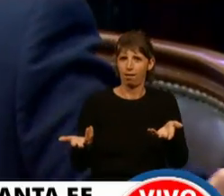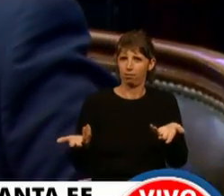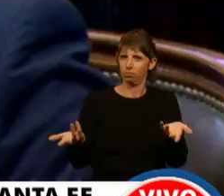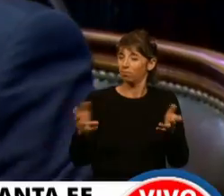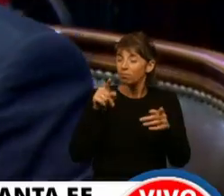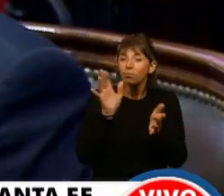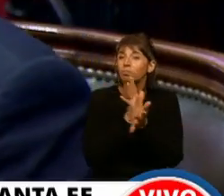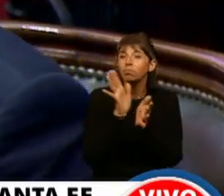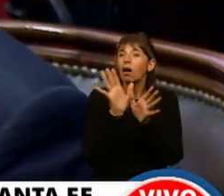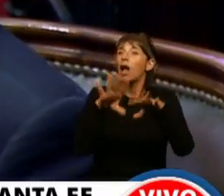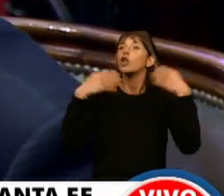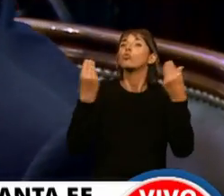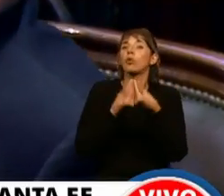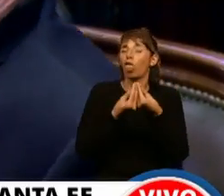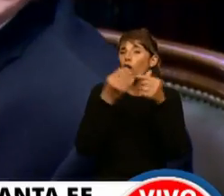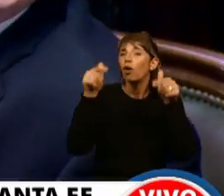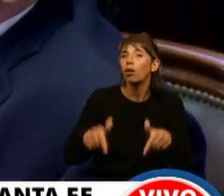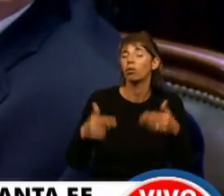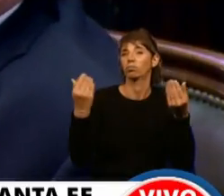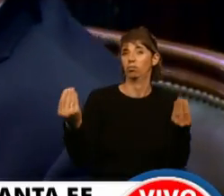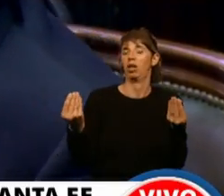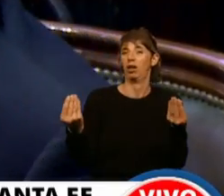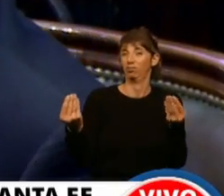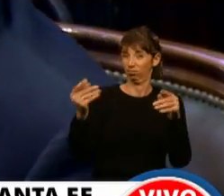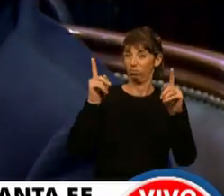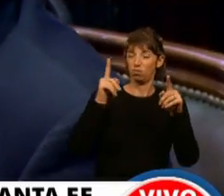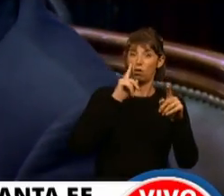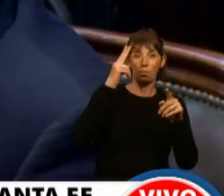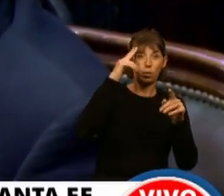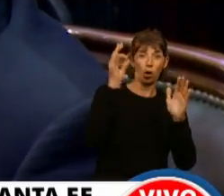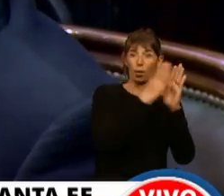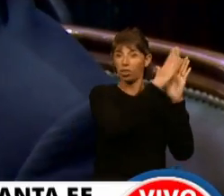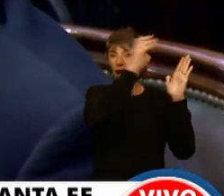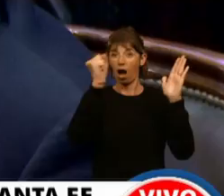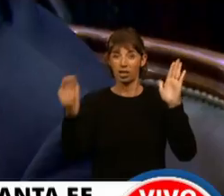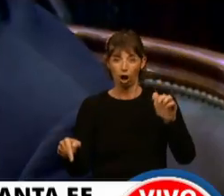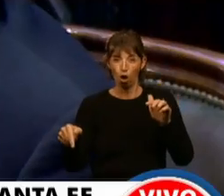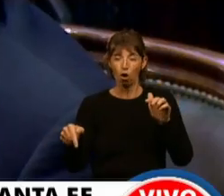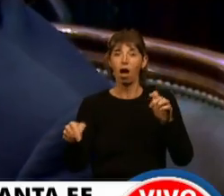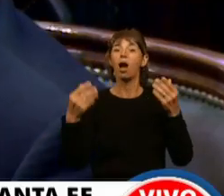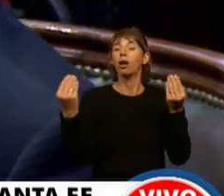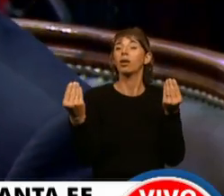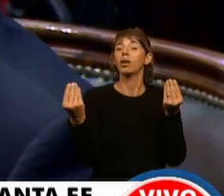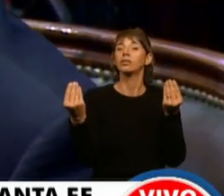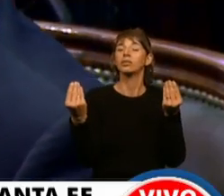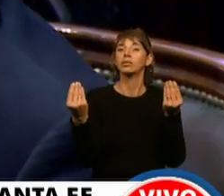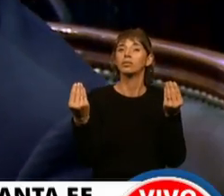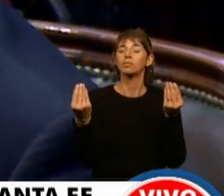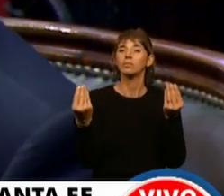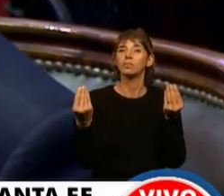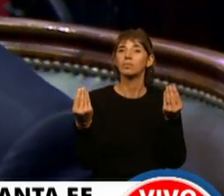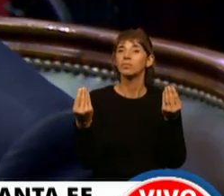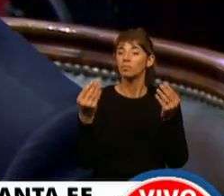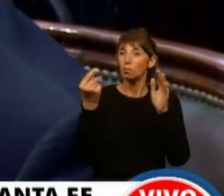resultado nos dejó ese proceso de los 90 hasta acá que la tarifa no fue un factor de no